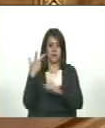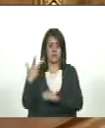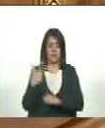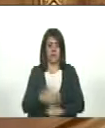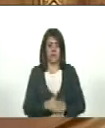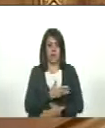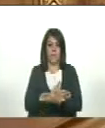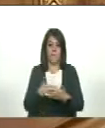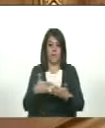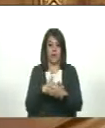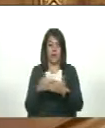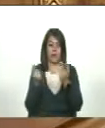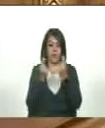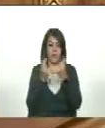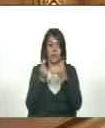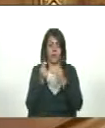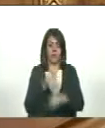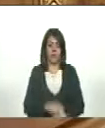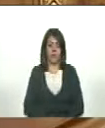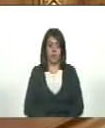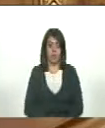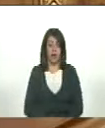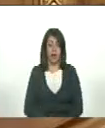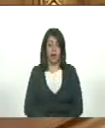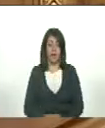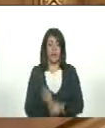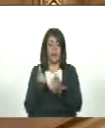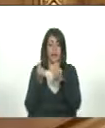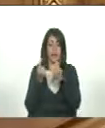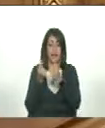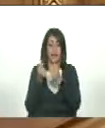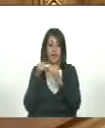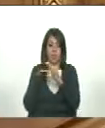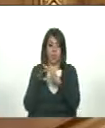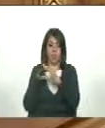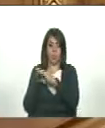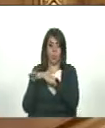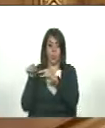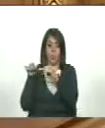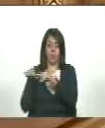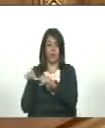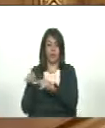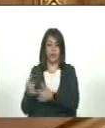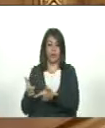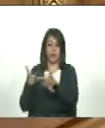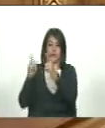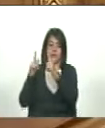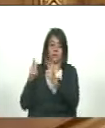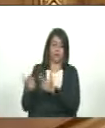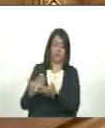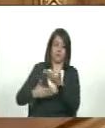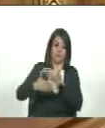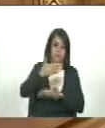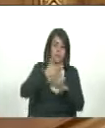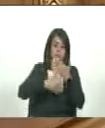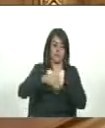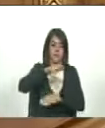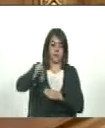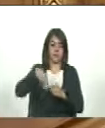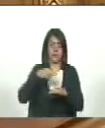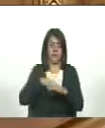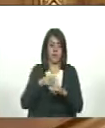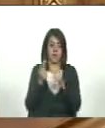74.763 millones de bolívares. Y las letras del Tesoro, que ya lo dije anteriormente, le da fluidez al Tesoro